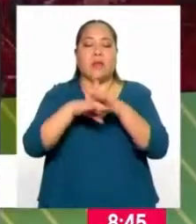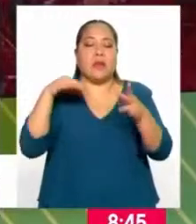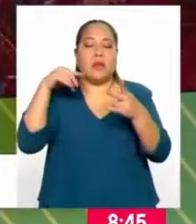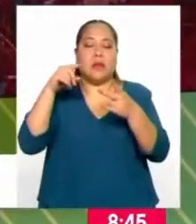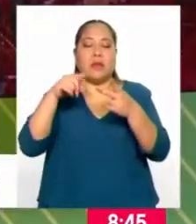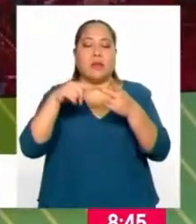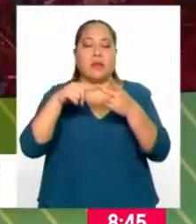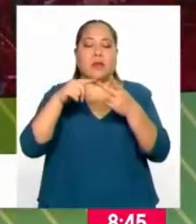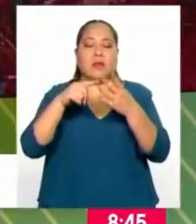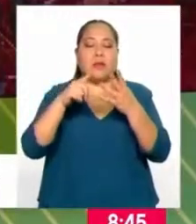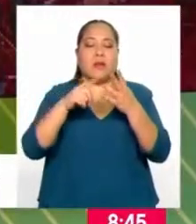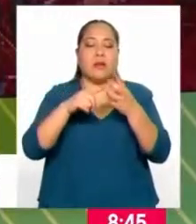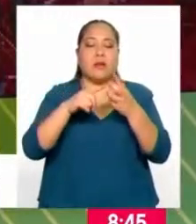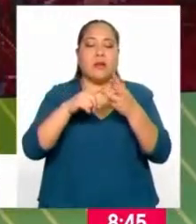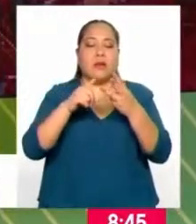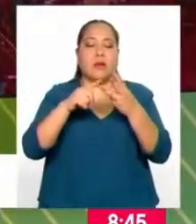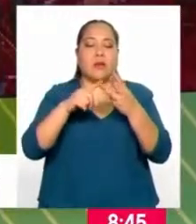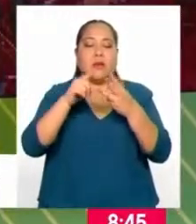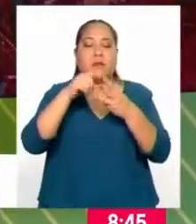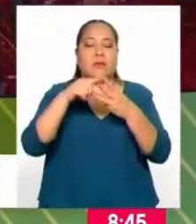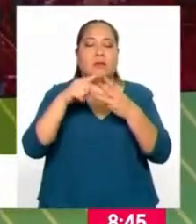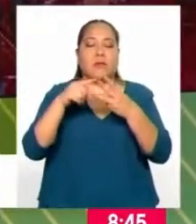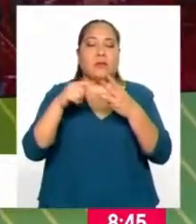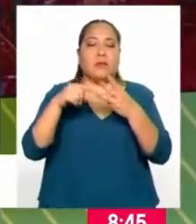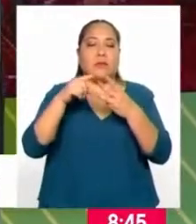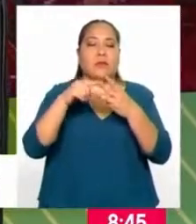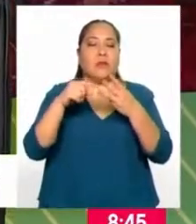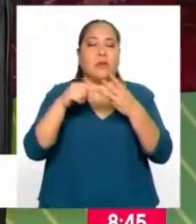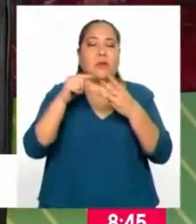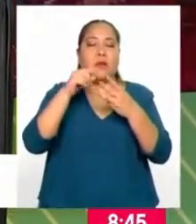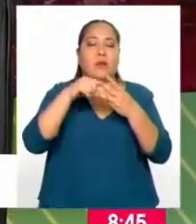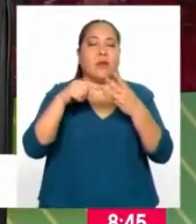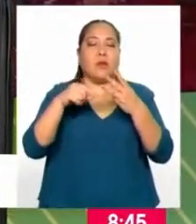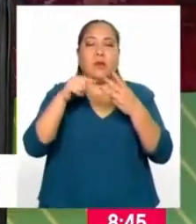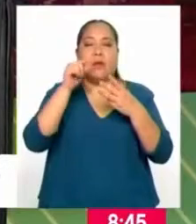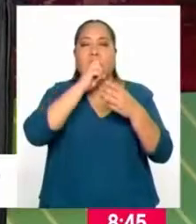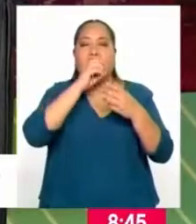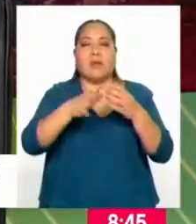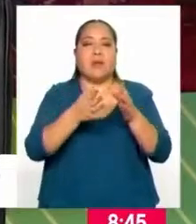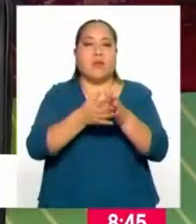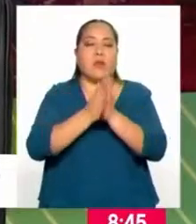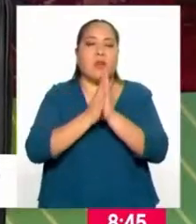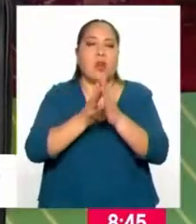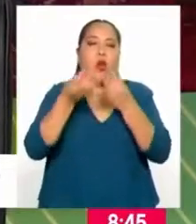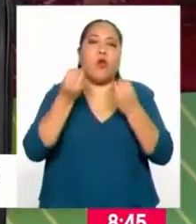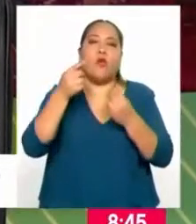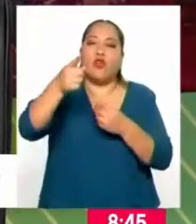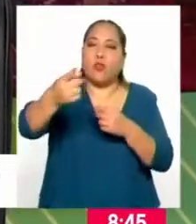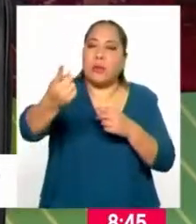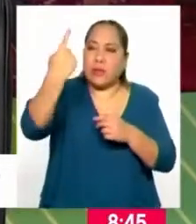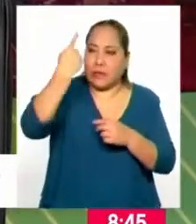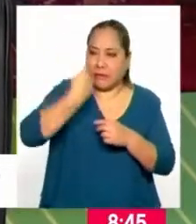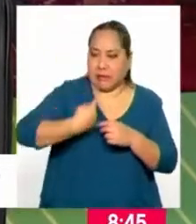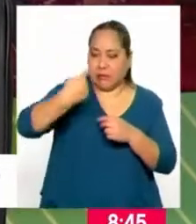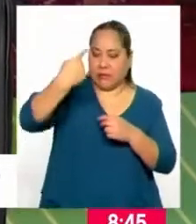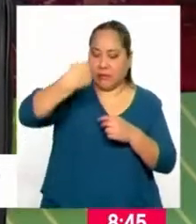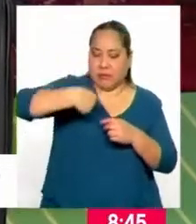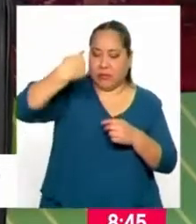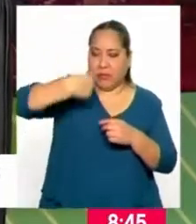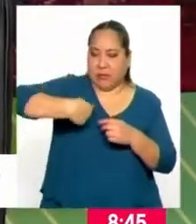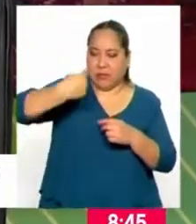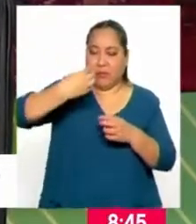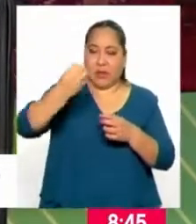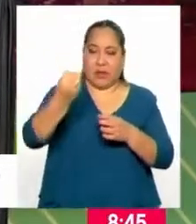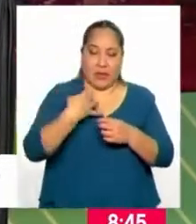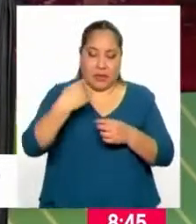Entonces, a partir del propio pedido de vacancia es que se hace un pedido expreso y se dice, como me está señalando estos elementos de